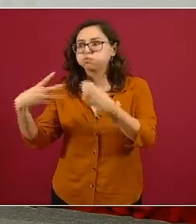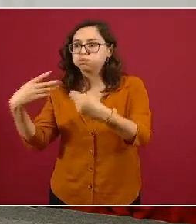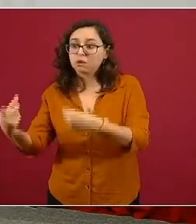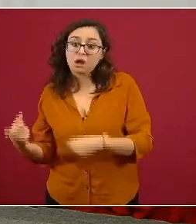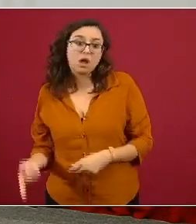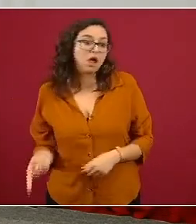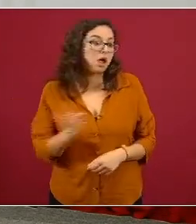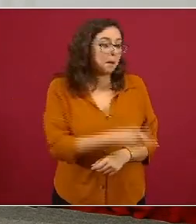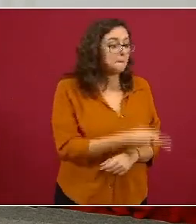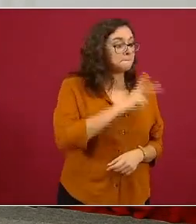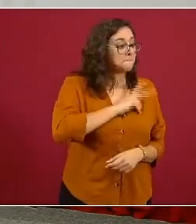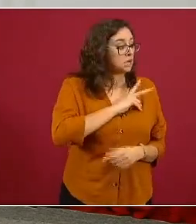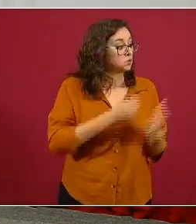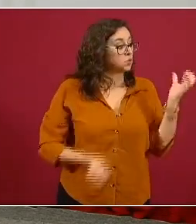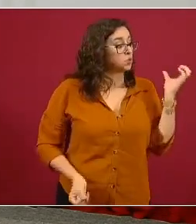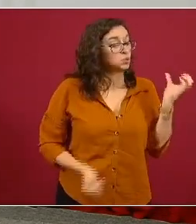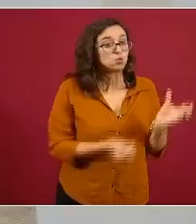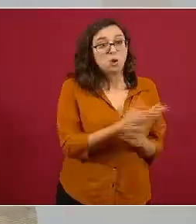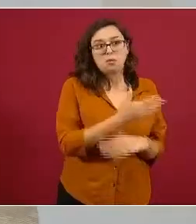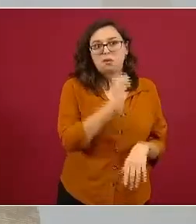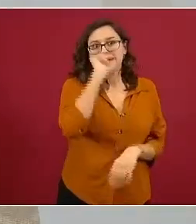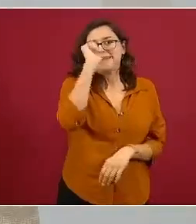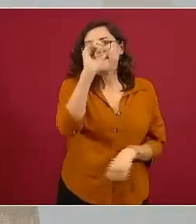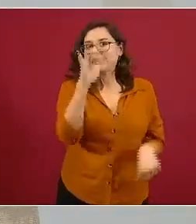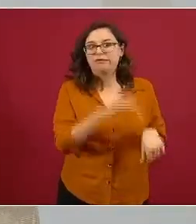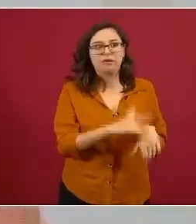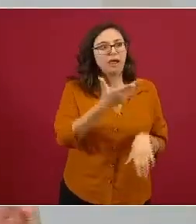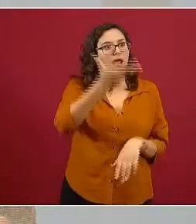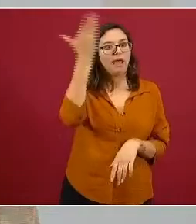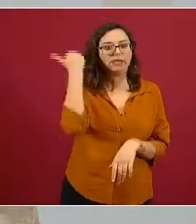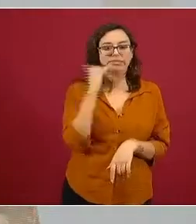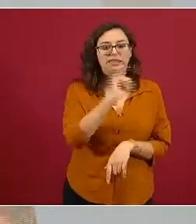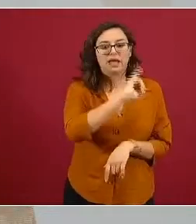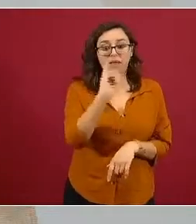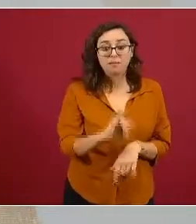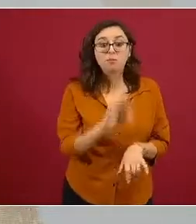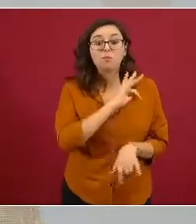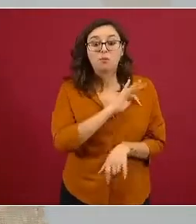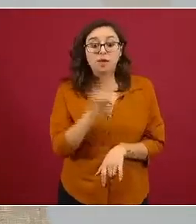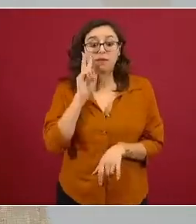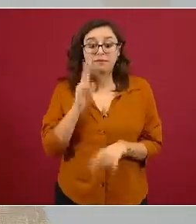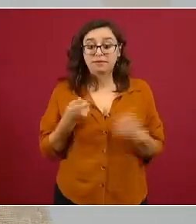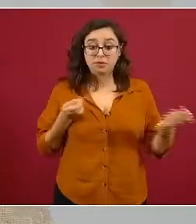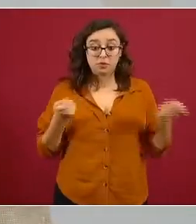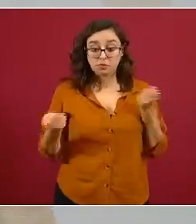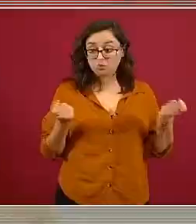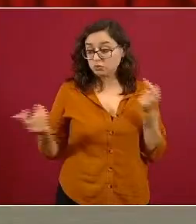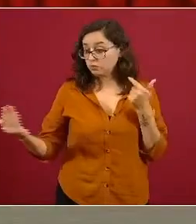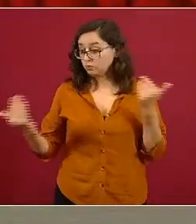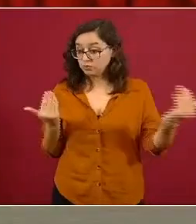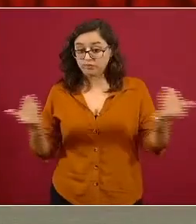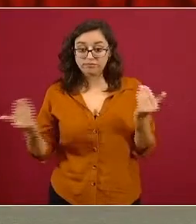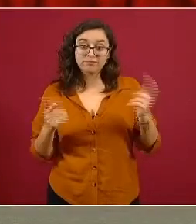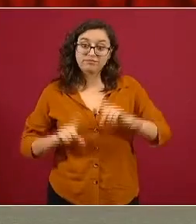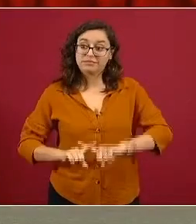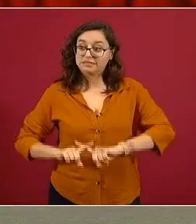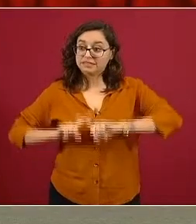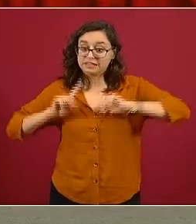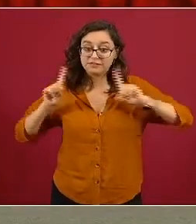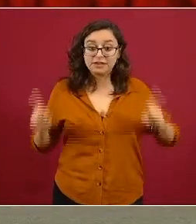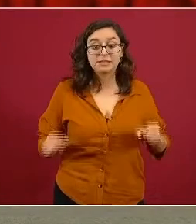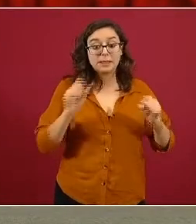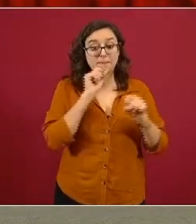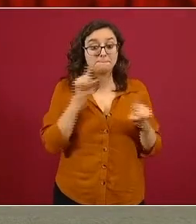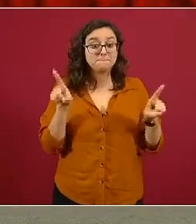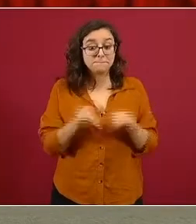humanidad entera. Como pudieron ustedes ver, el manejo técnico de una y de la otra son radicalmente diferentes y la duración y